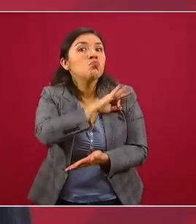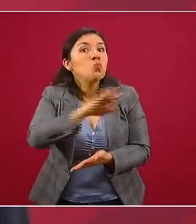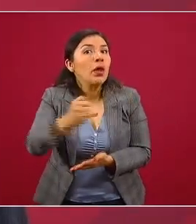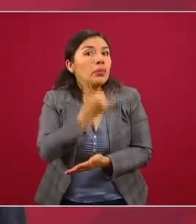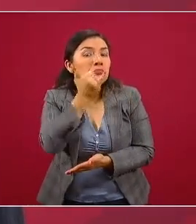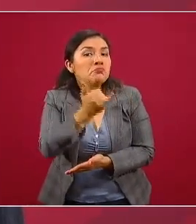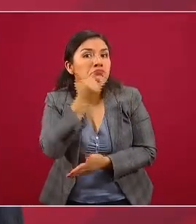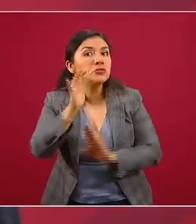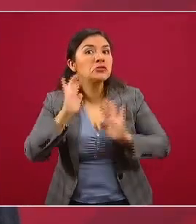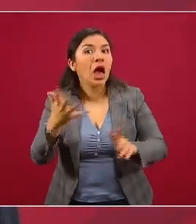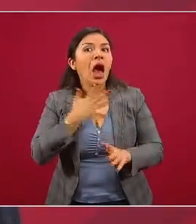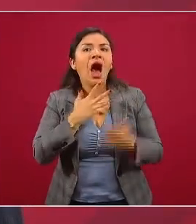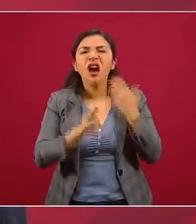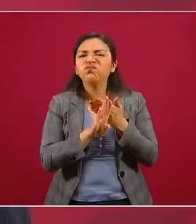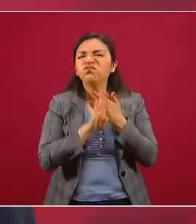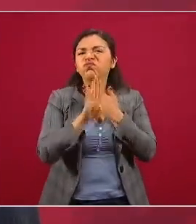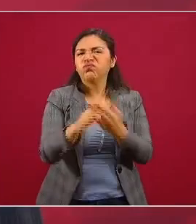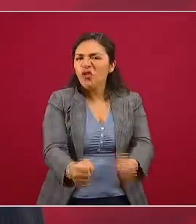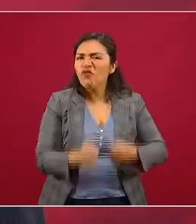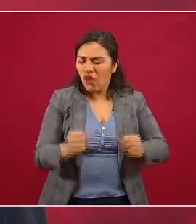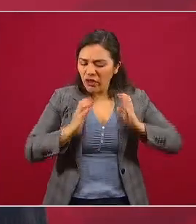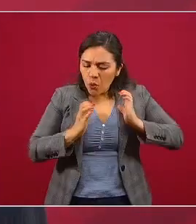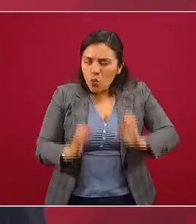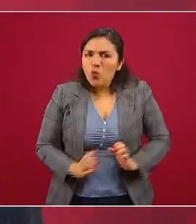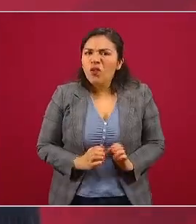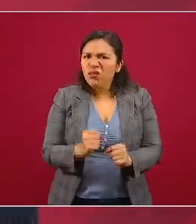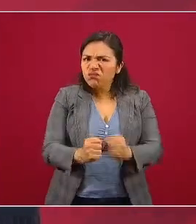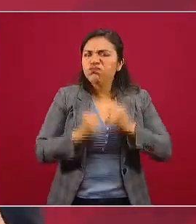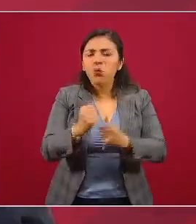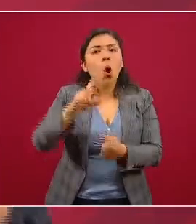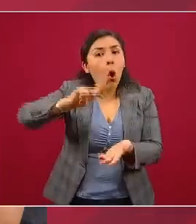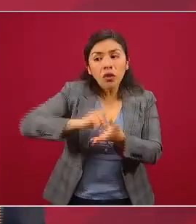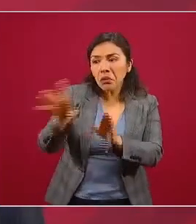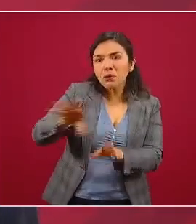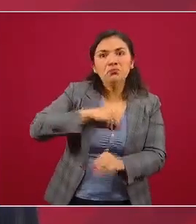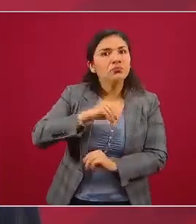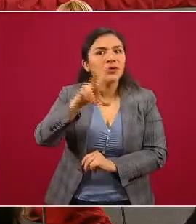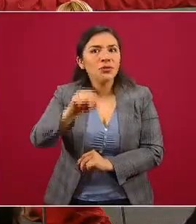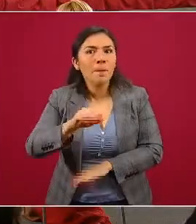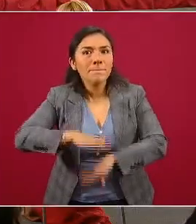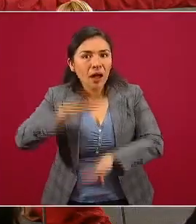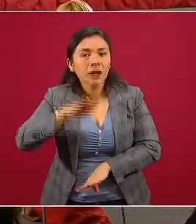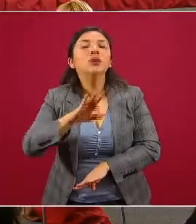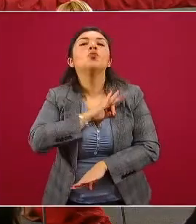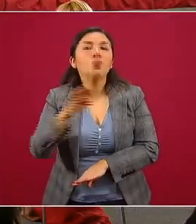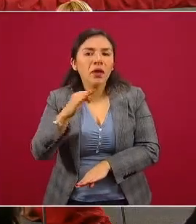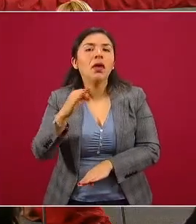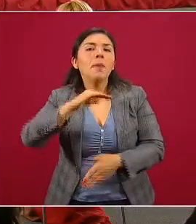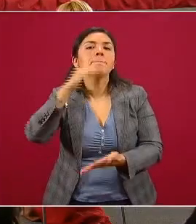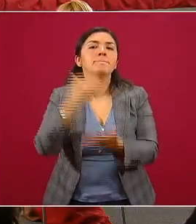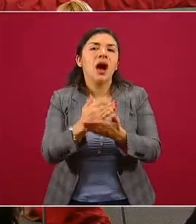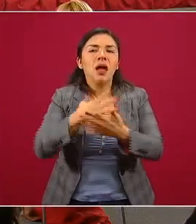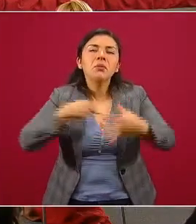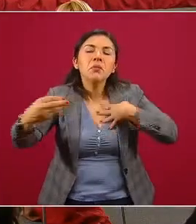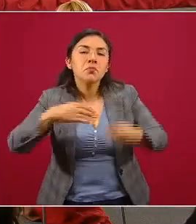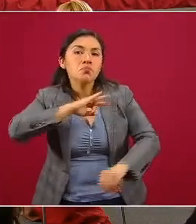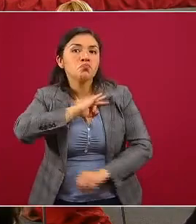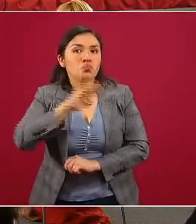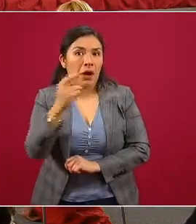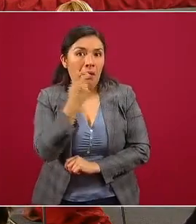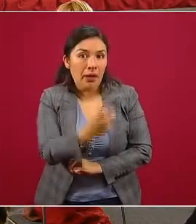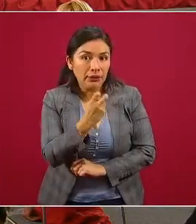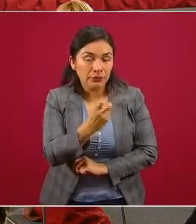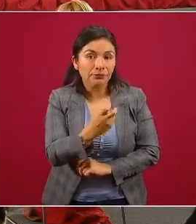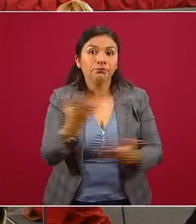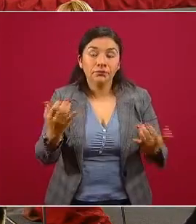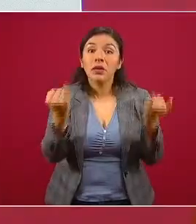pudieran ser inmunes, resistentes, no volverse a infectar y contribuir a que paren los contagios. La mortalidad también tiene